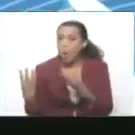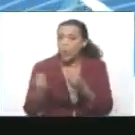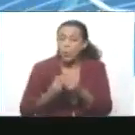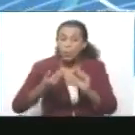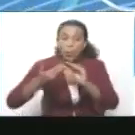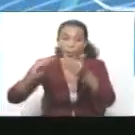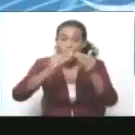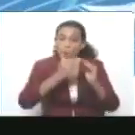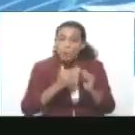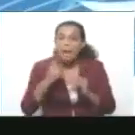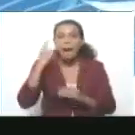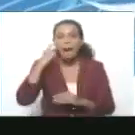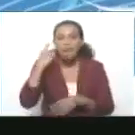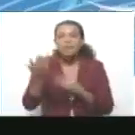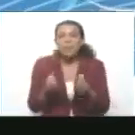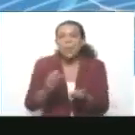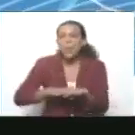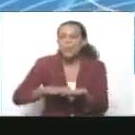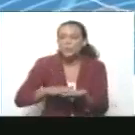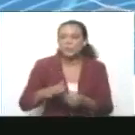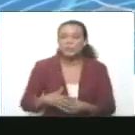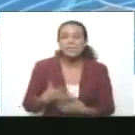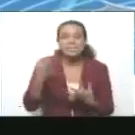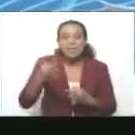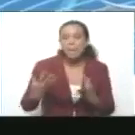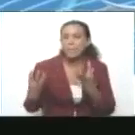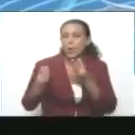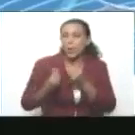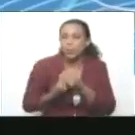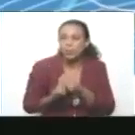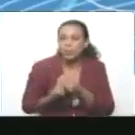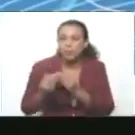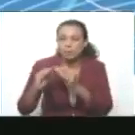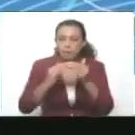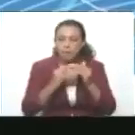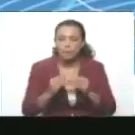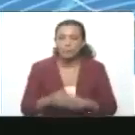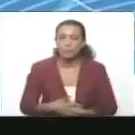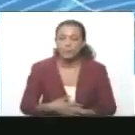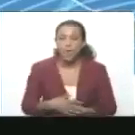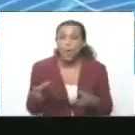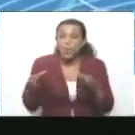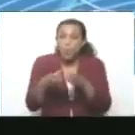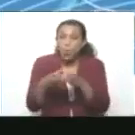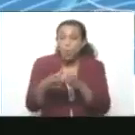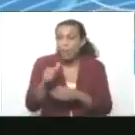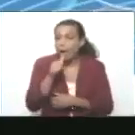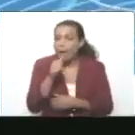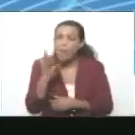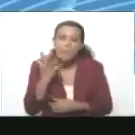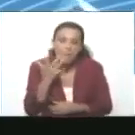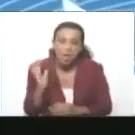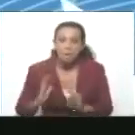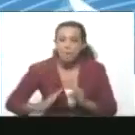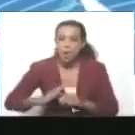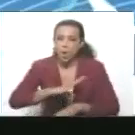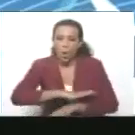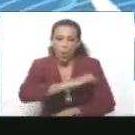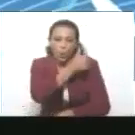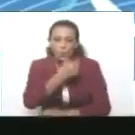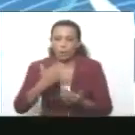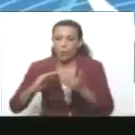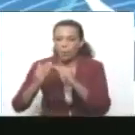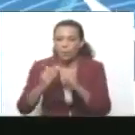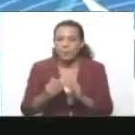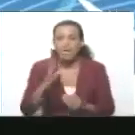del pueblo, muy importante, siempre de la mano del pueblo, del poder popular, de las mesas técnicas de agua, de los jefes de calle, los jefes de comunidad, nosotros podemos